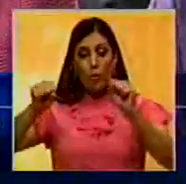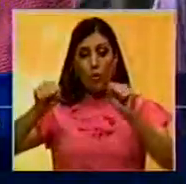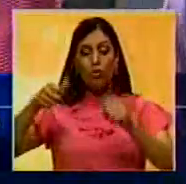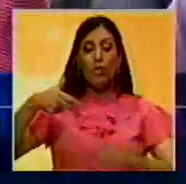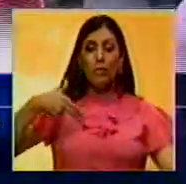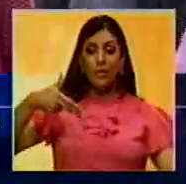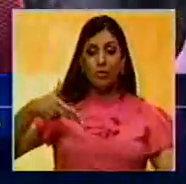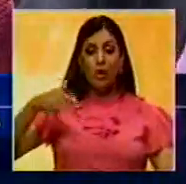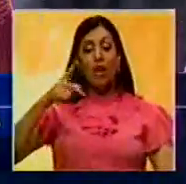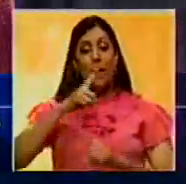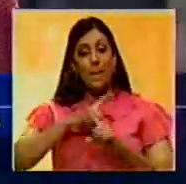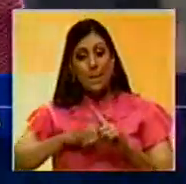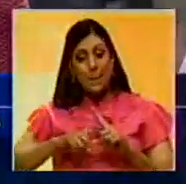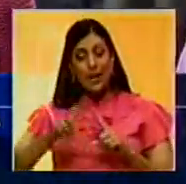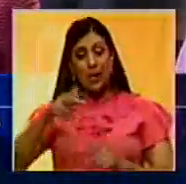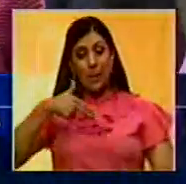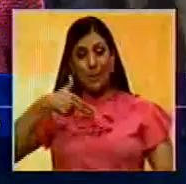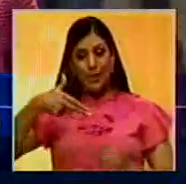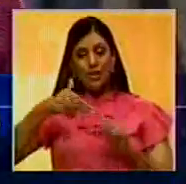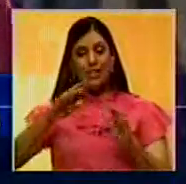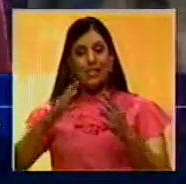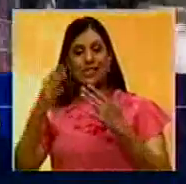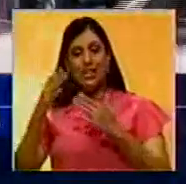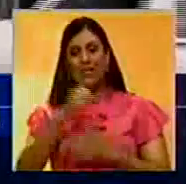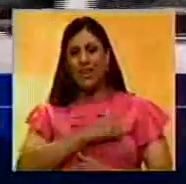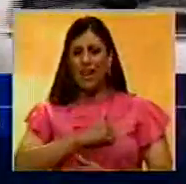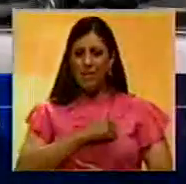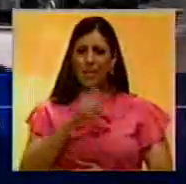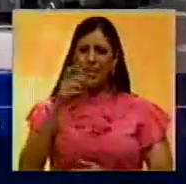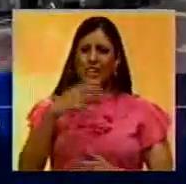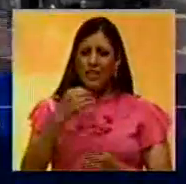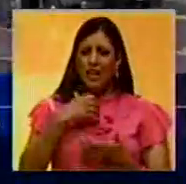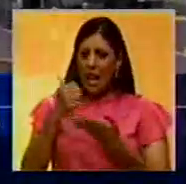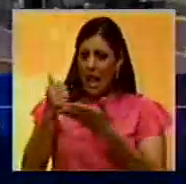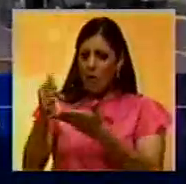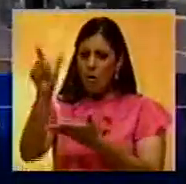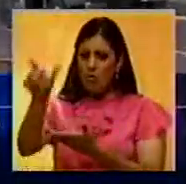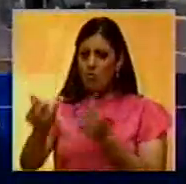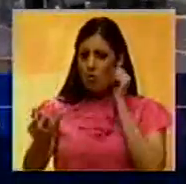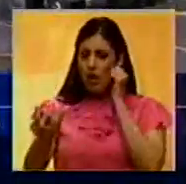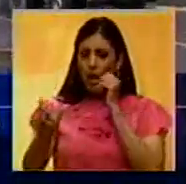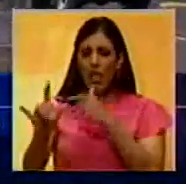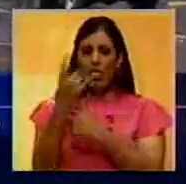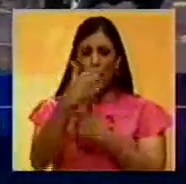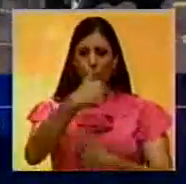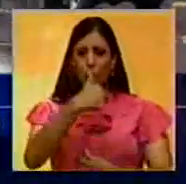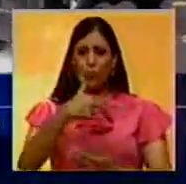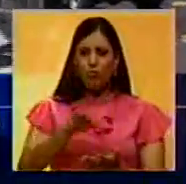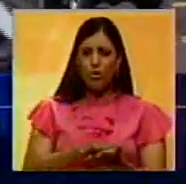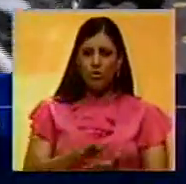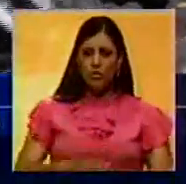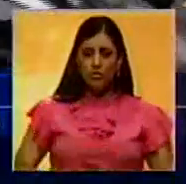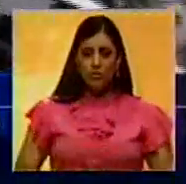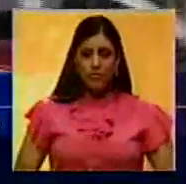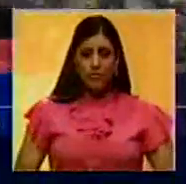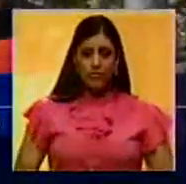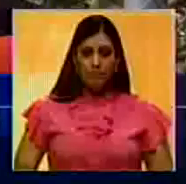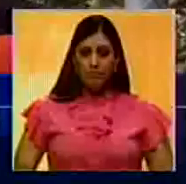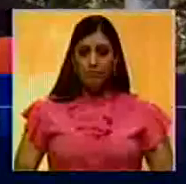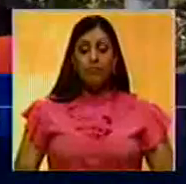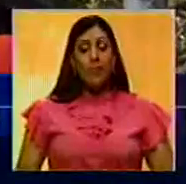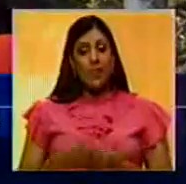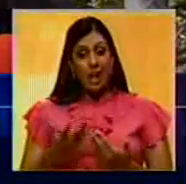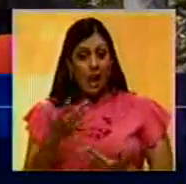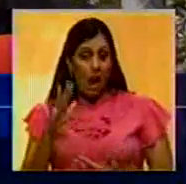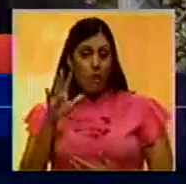su arma. Aunque al parecer el arma fue recuperada, lamentan que por intentar ayudar a una persona, se pierda la vida.